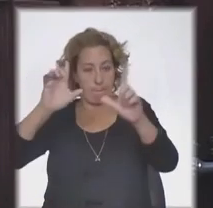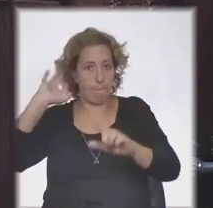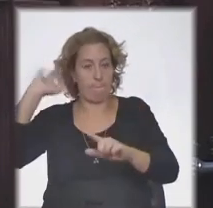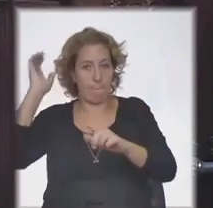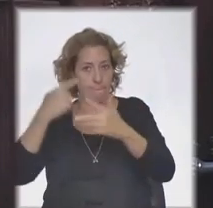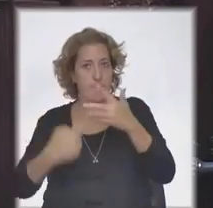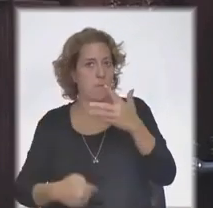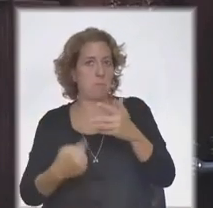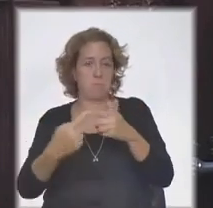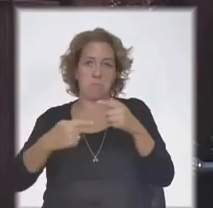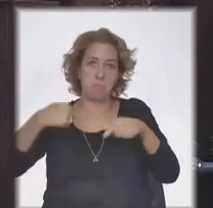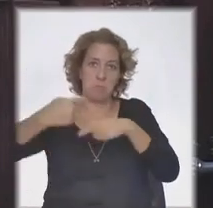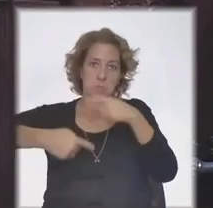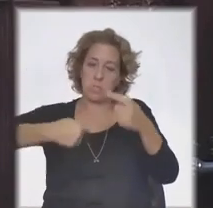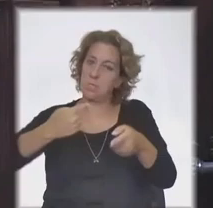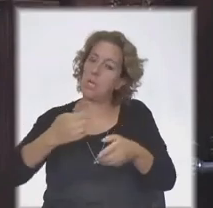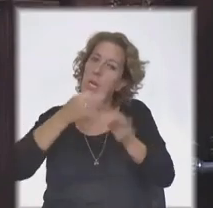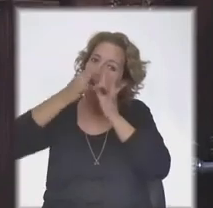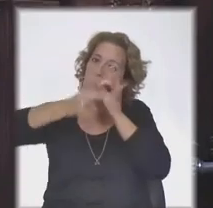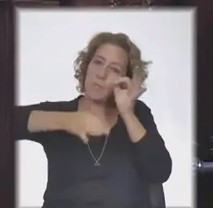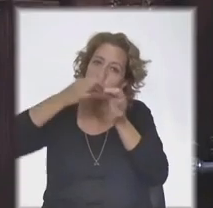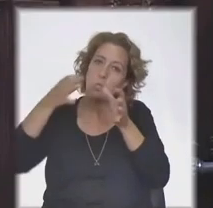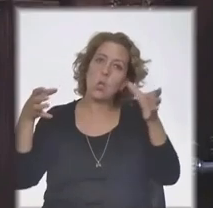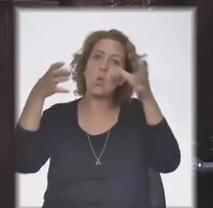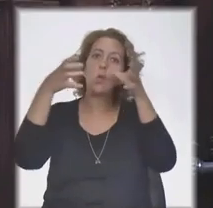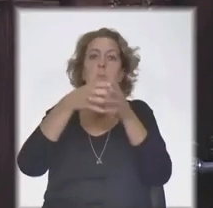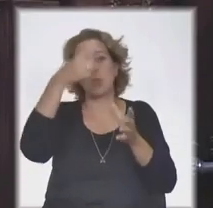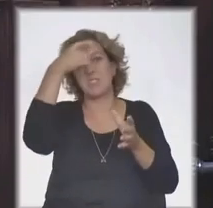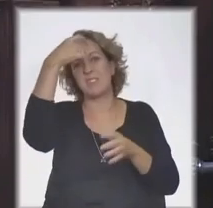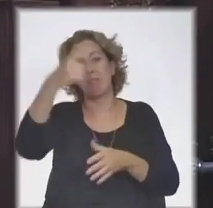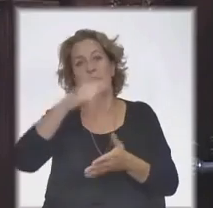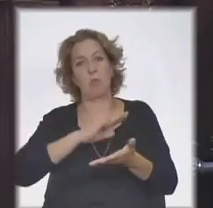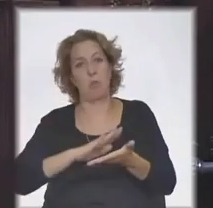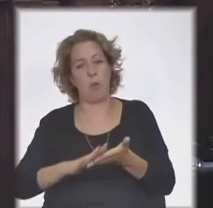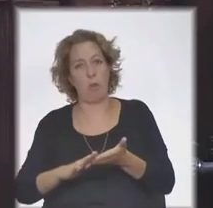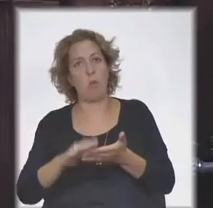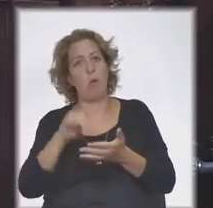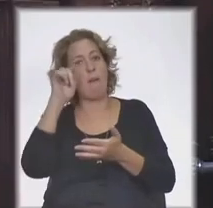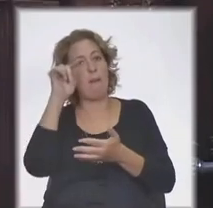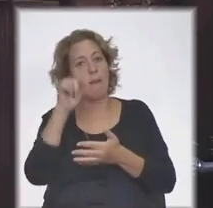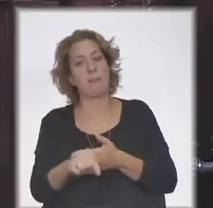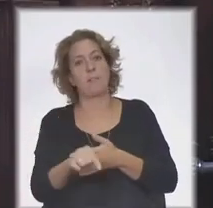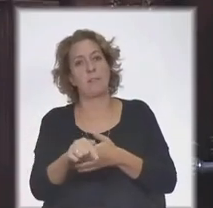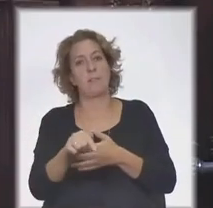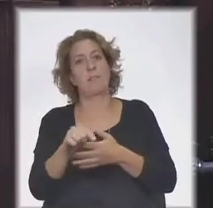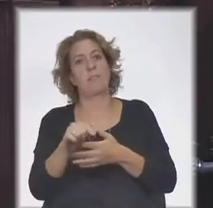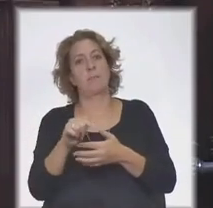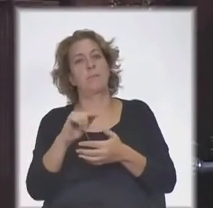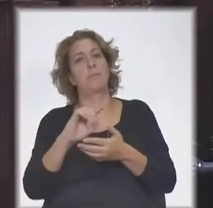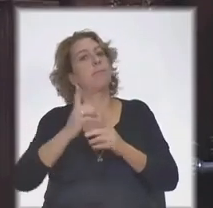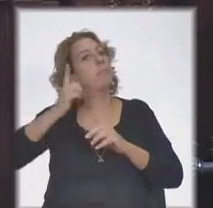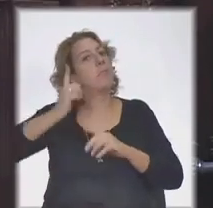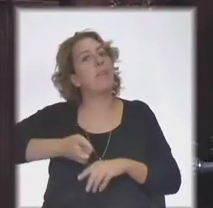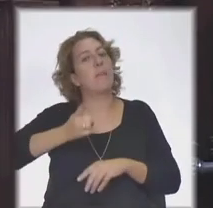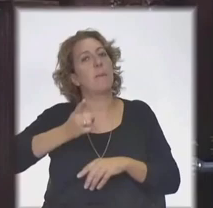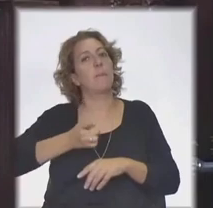las recomendaciones del Grupo Asesor Científico Honorario. Y esas medidas